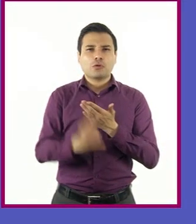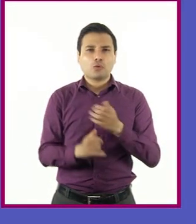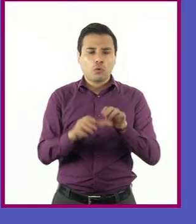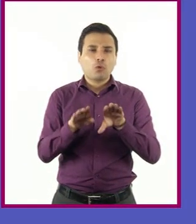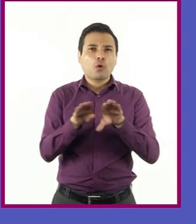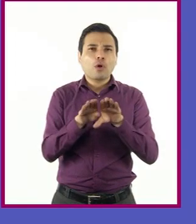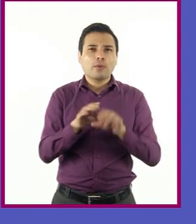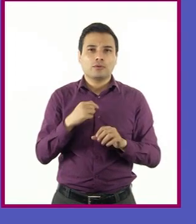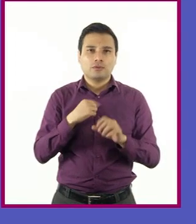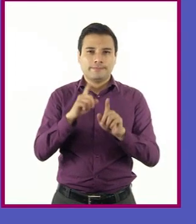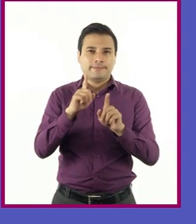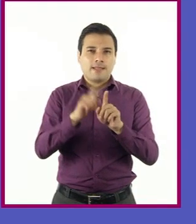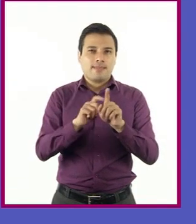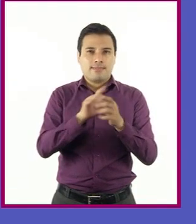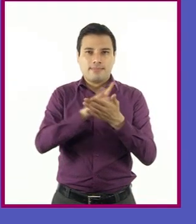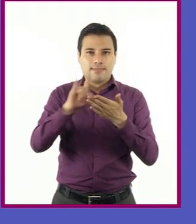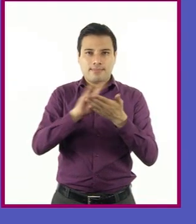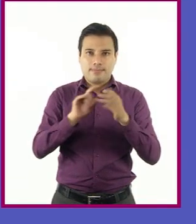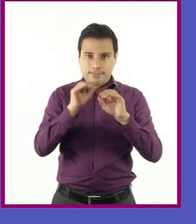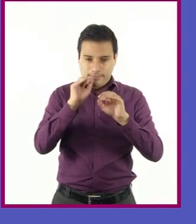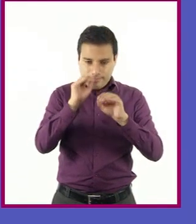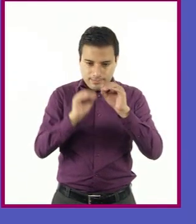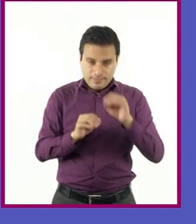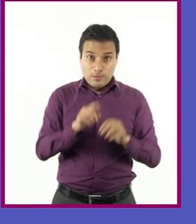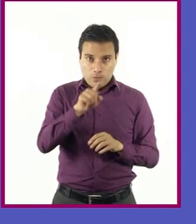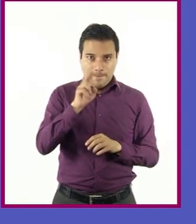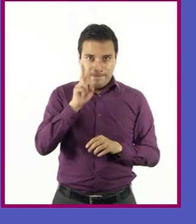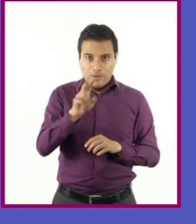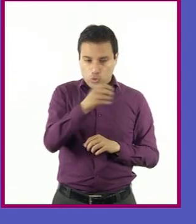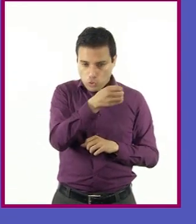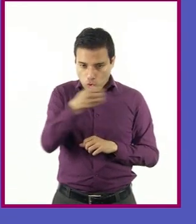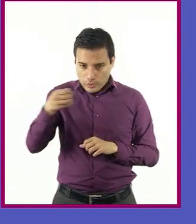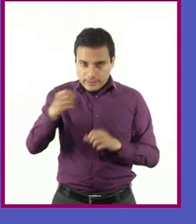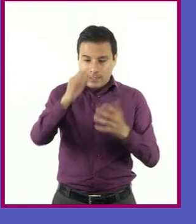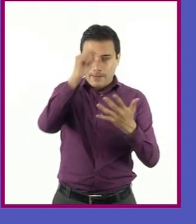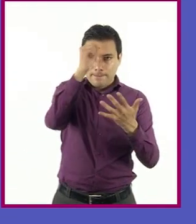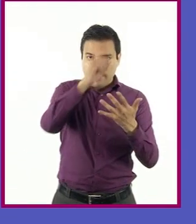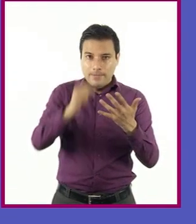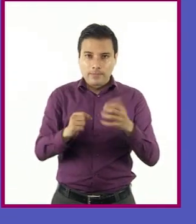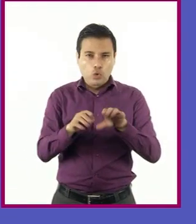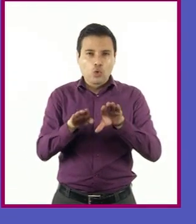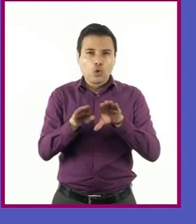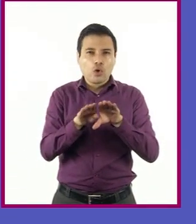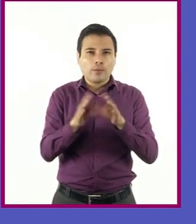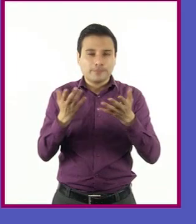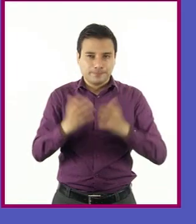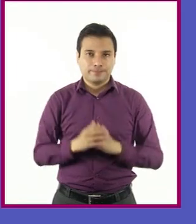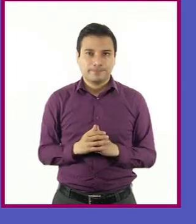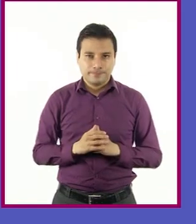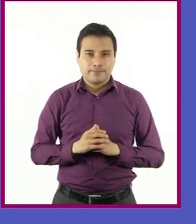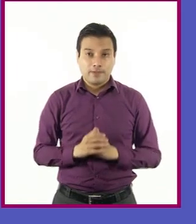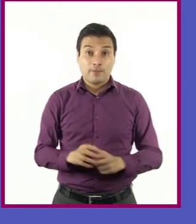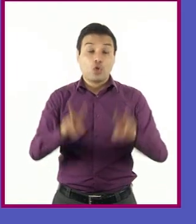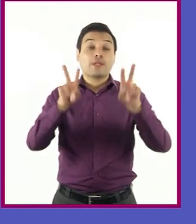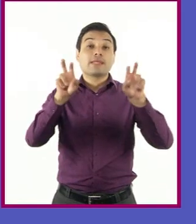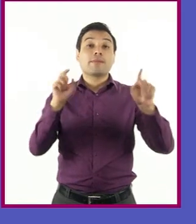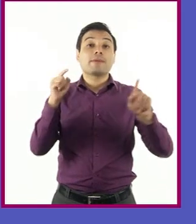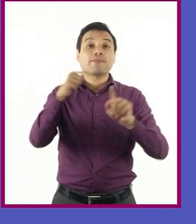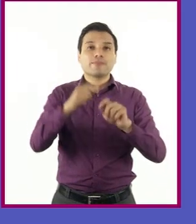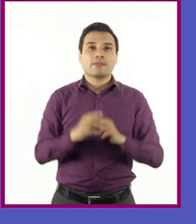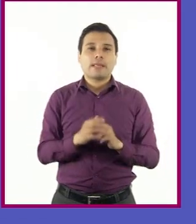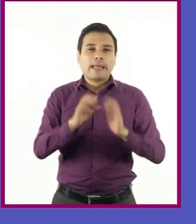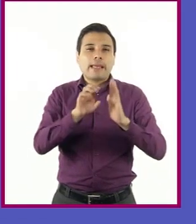pequeña historieta para que la gente sepa las acciones a realizar en caso de un infarto repentino en la calle. Aquí tenemos tu